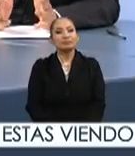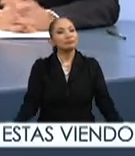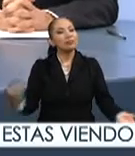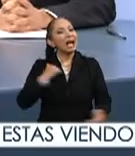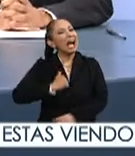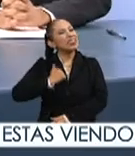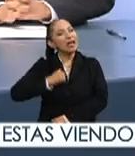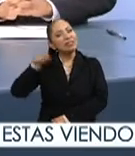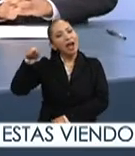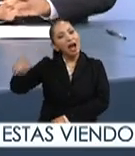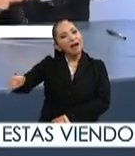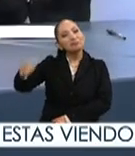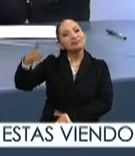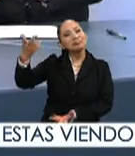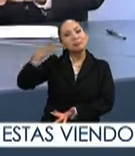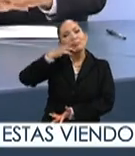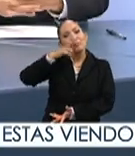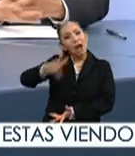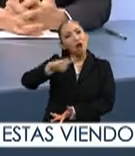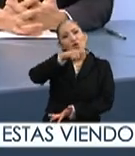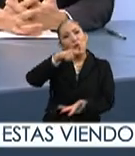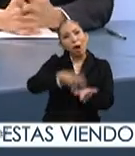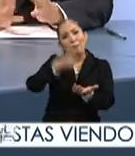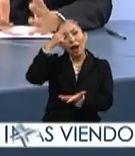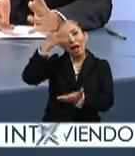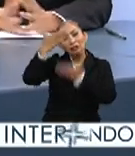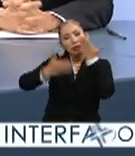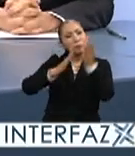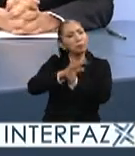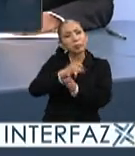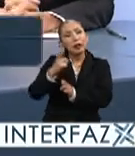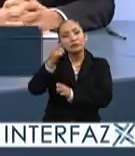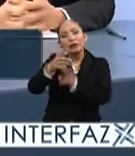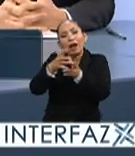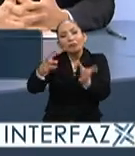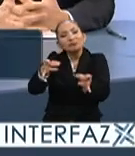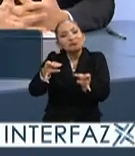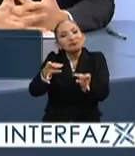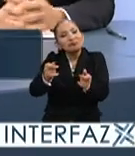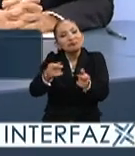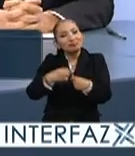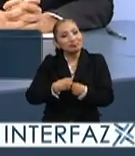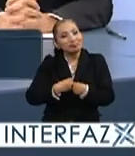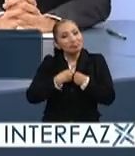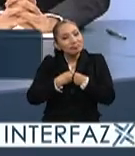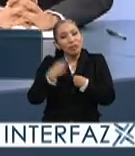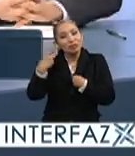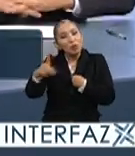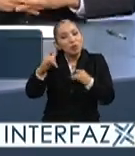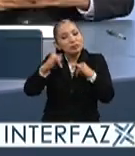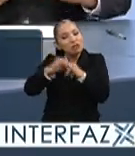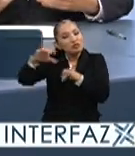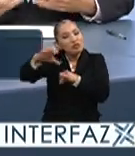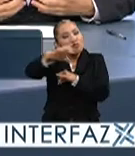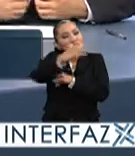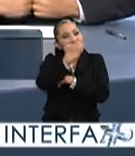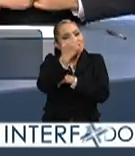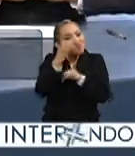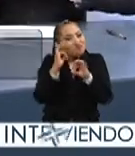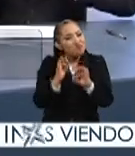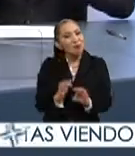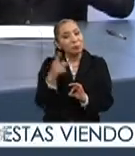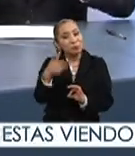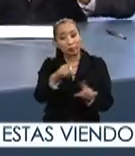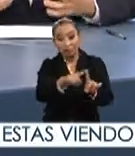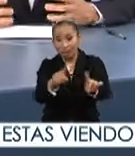Canadá es uno de los mejores lugares para estudiar. ¿Por qué? Por su gran calidad de vida, por sus instituciones educativas, por